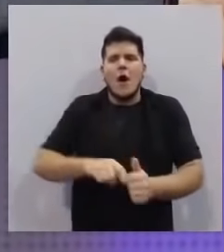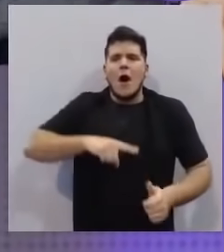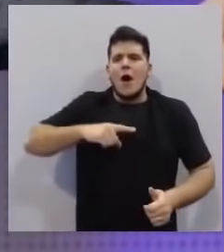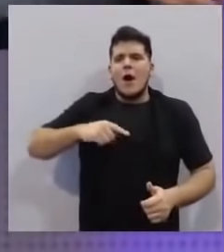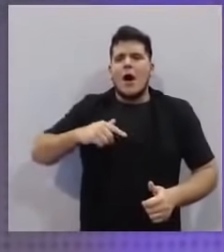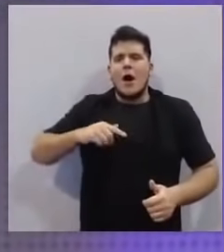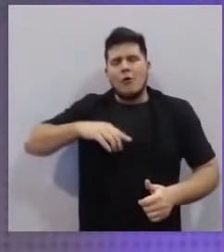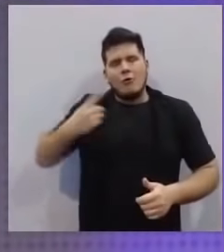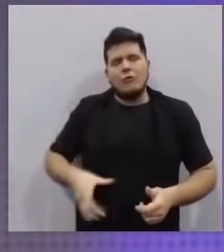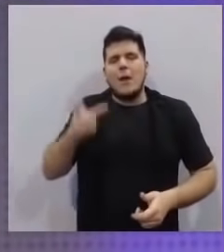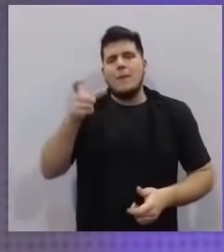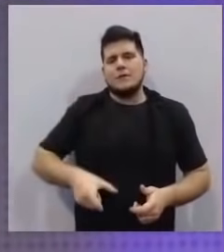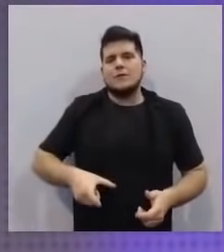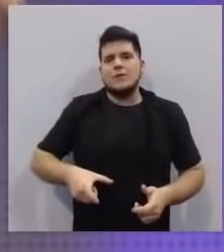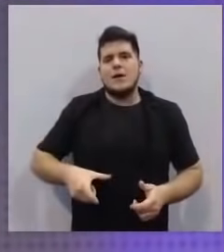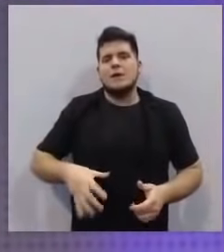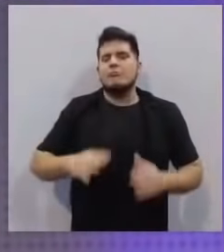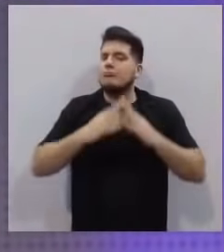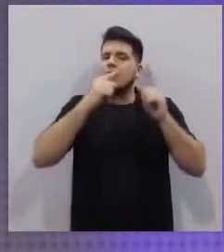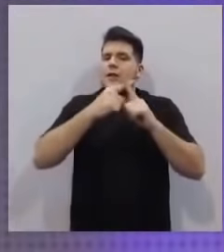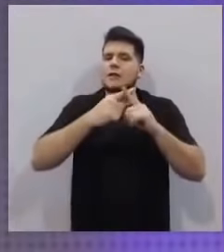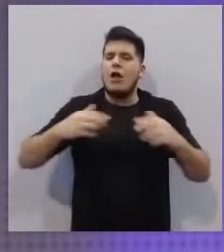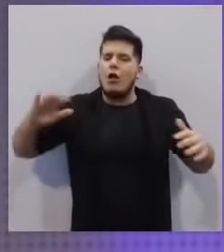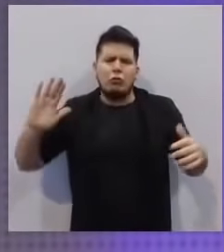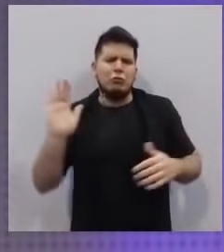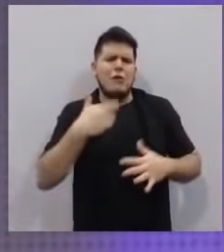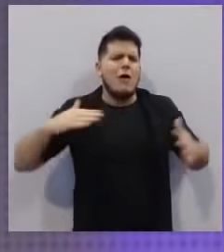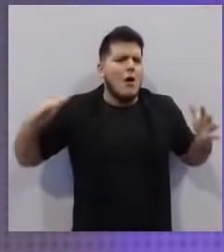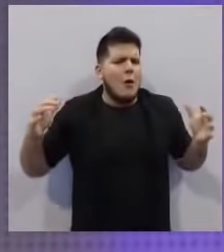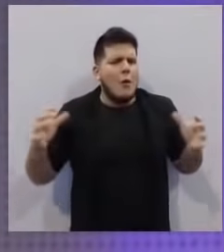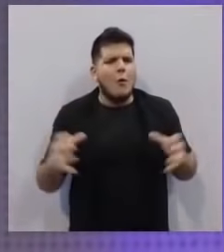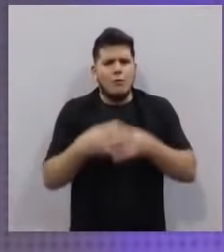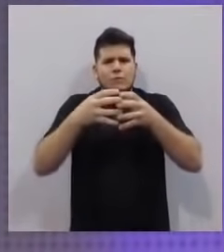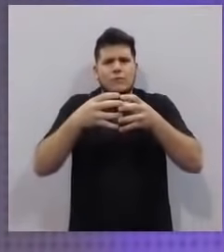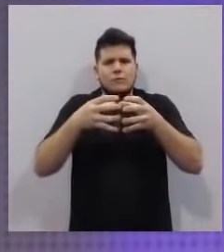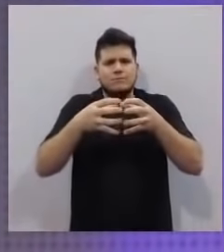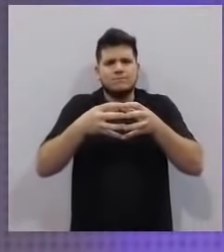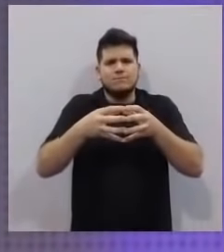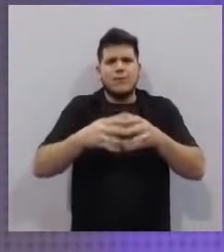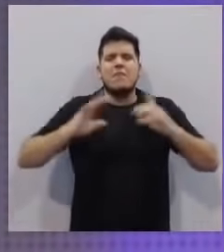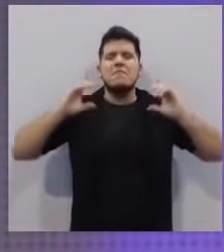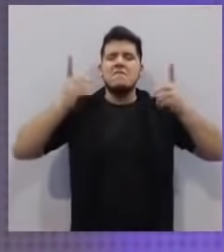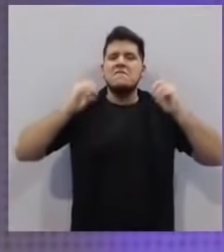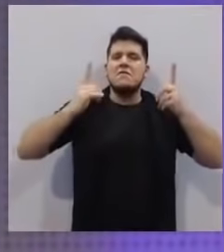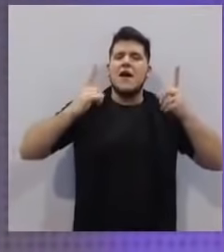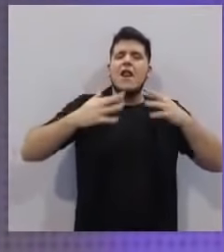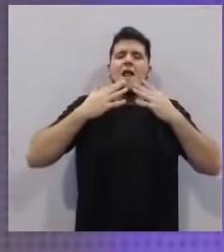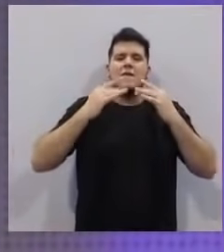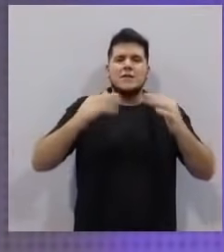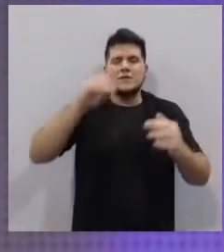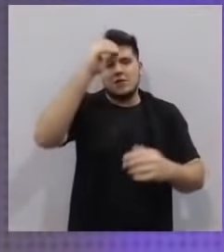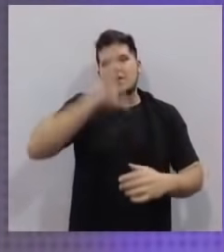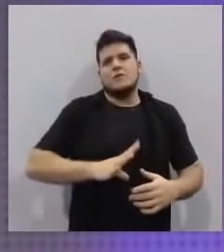en el nombre de jesús vamos aplaudo hace usted mismo ahora con alegría porque usted se desata